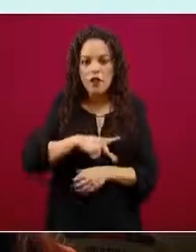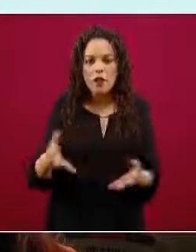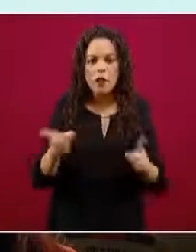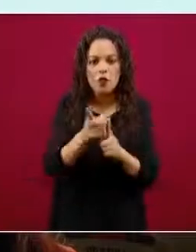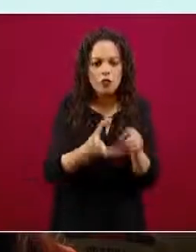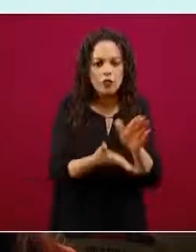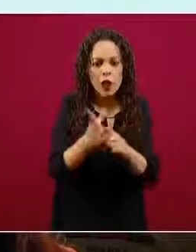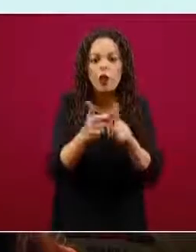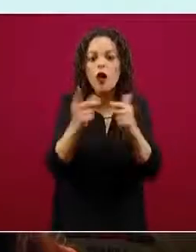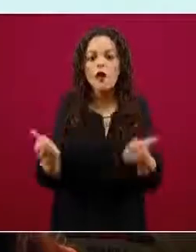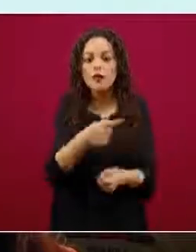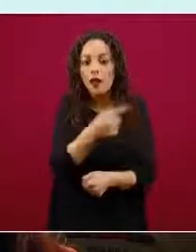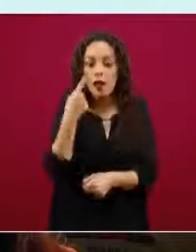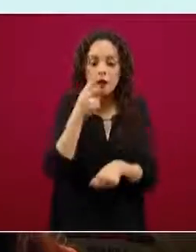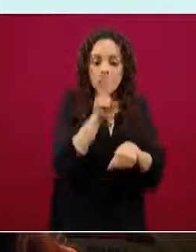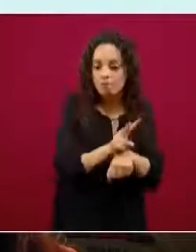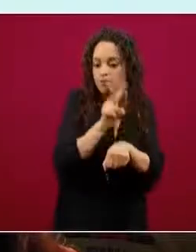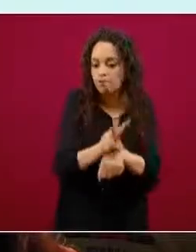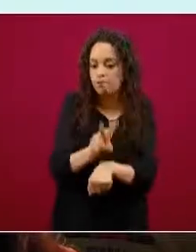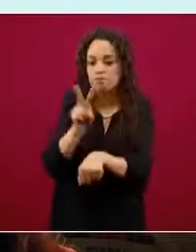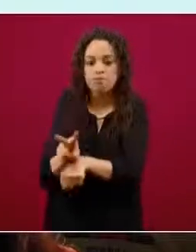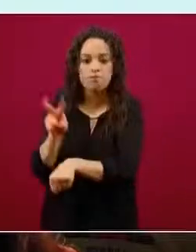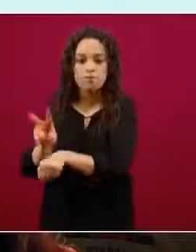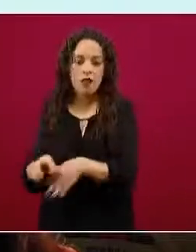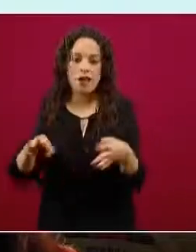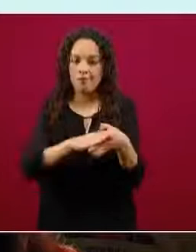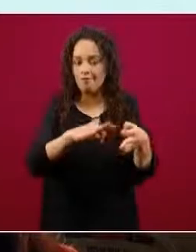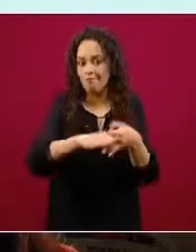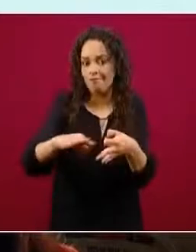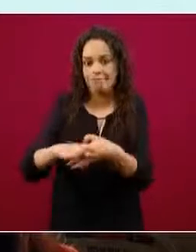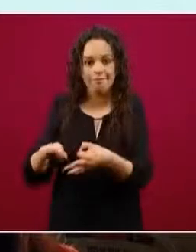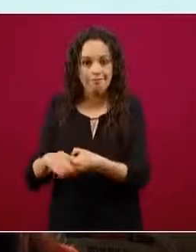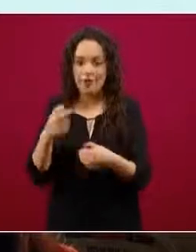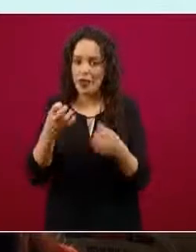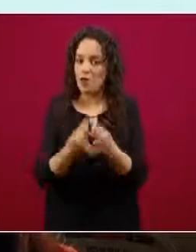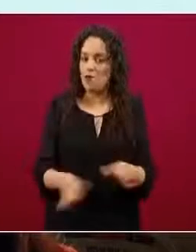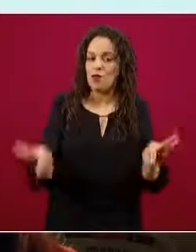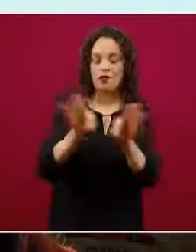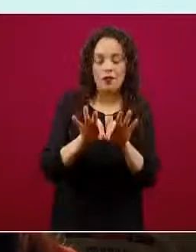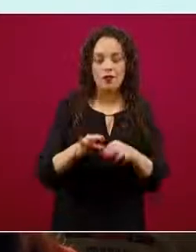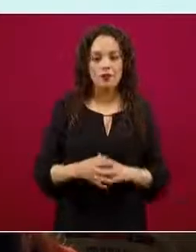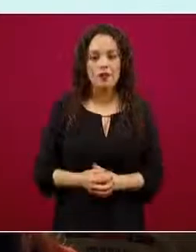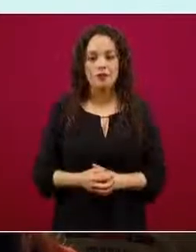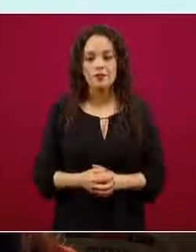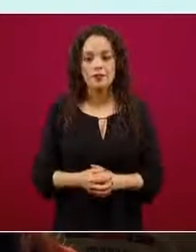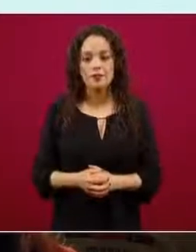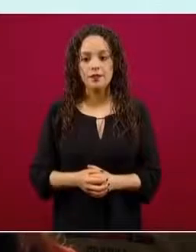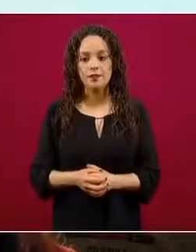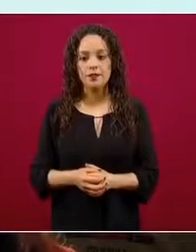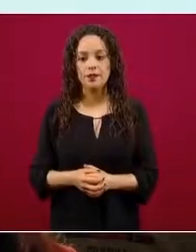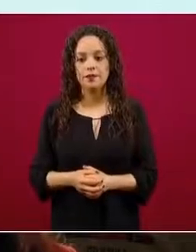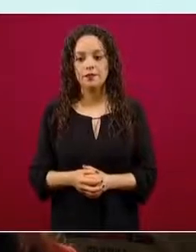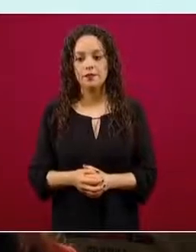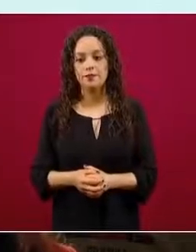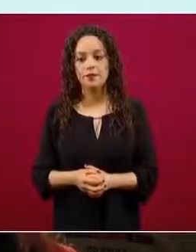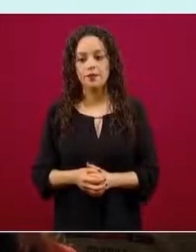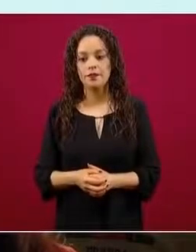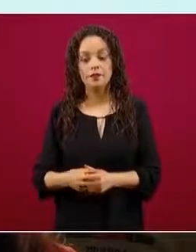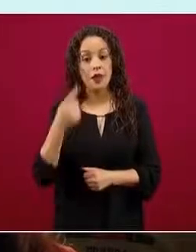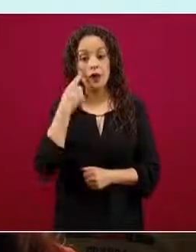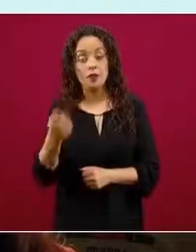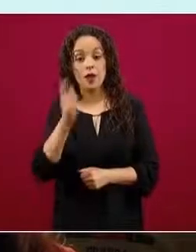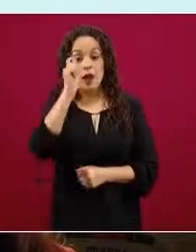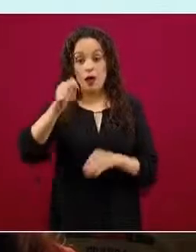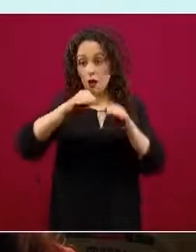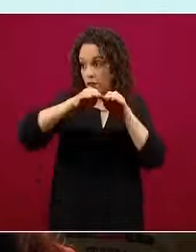caminando el virus? Y ahí estamos dando, vigilando. Y bueno, aquí es la línea esta corresponde